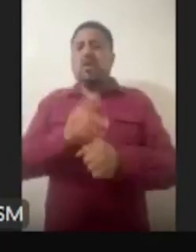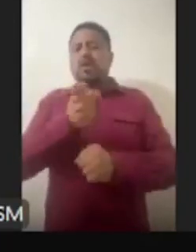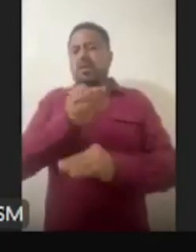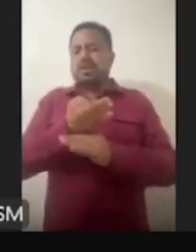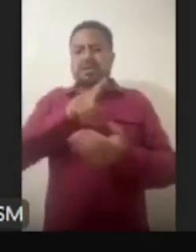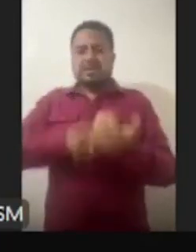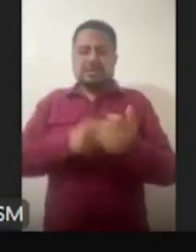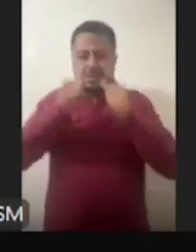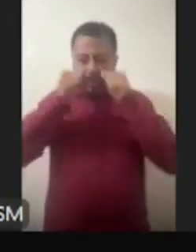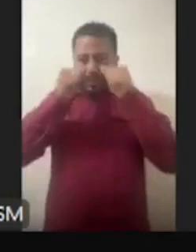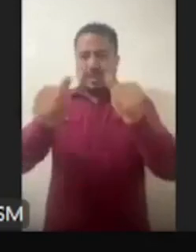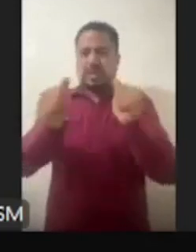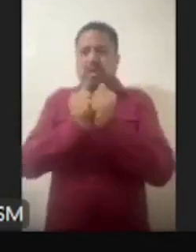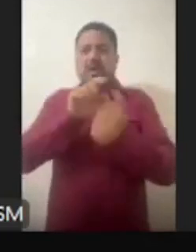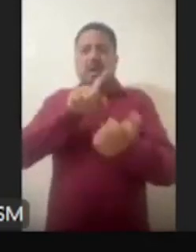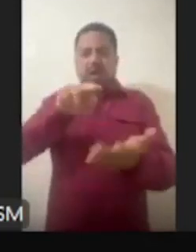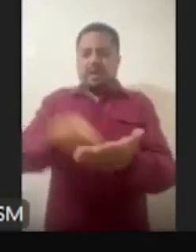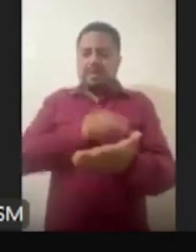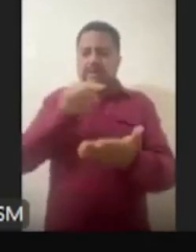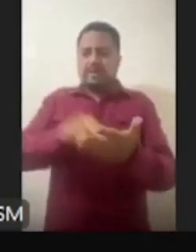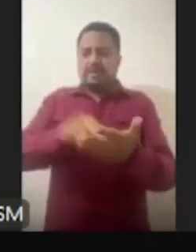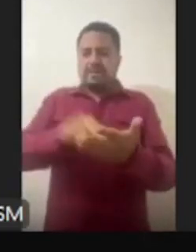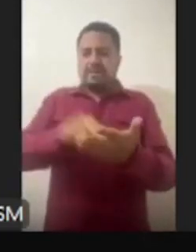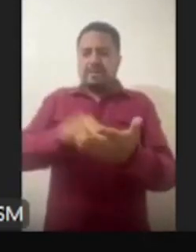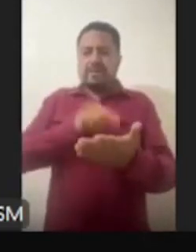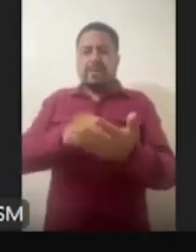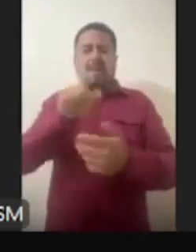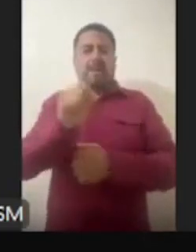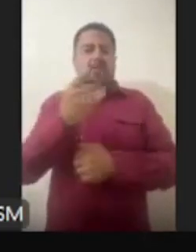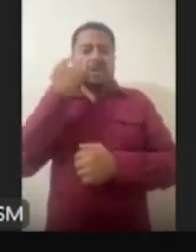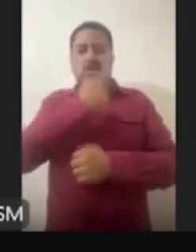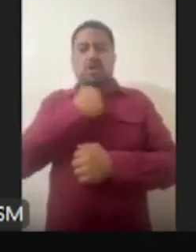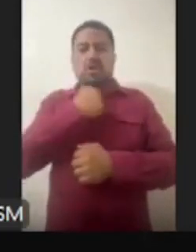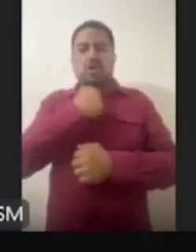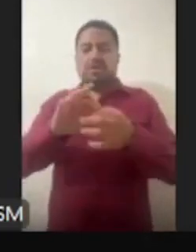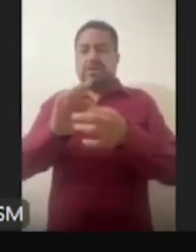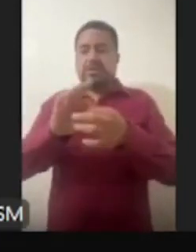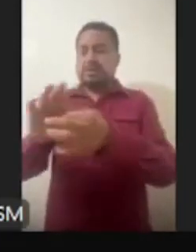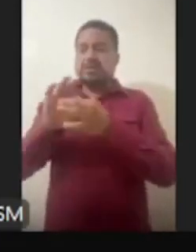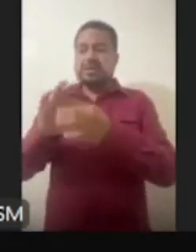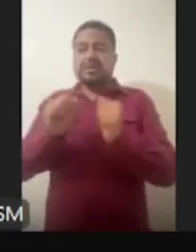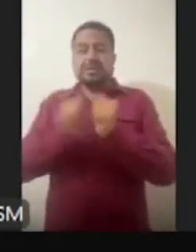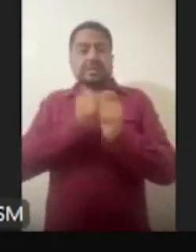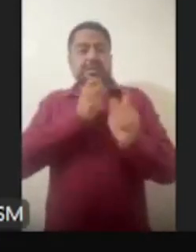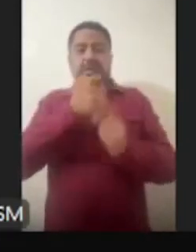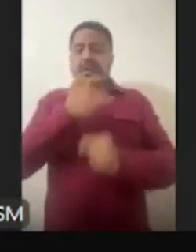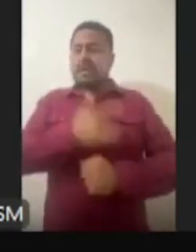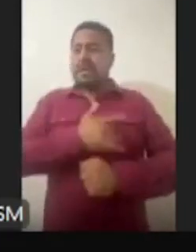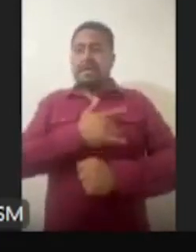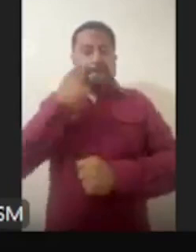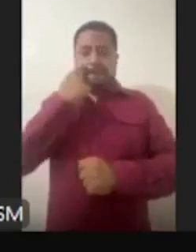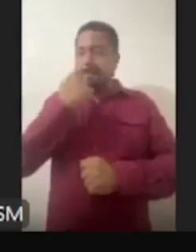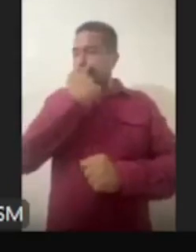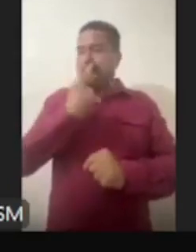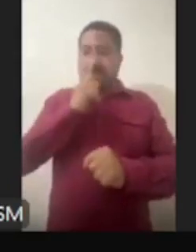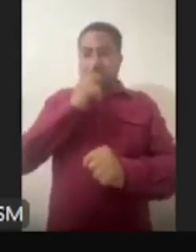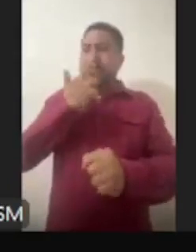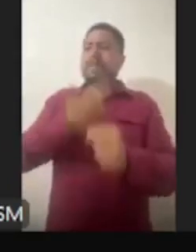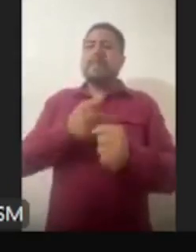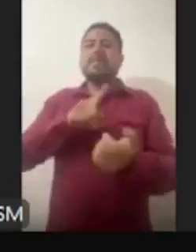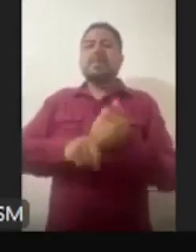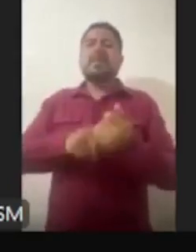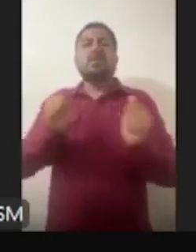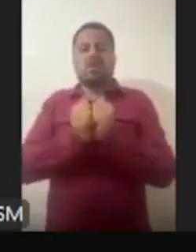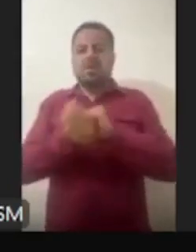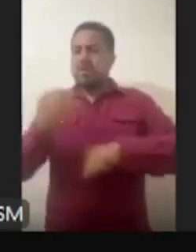mismas dentro de las 24 horas siguientes. En relación a lo anterior, se estima que la autoridad responsable admitió y sustanció los procedimientos